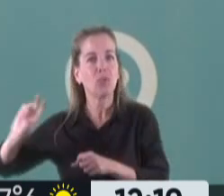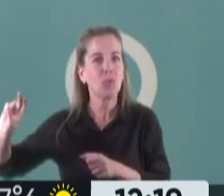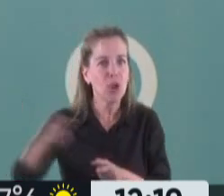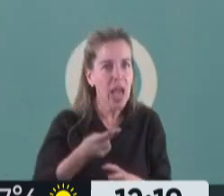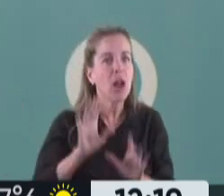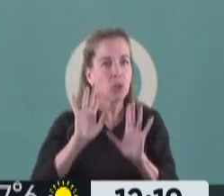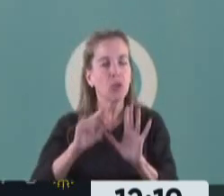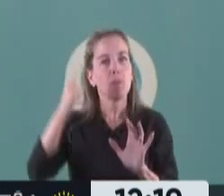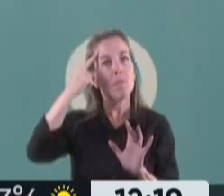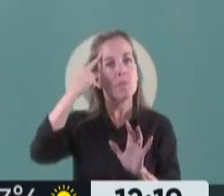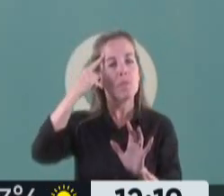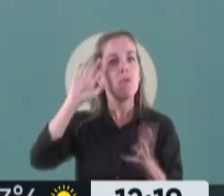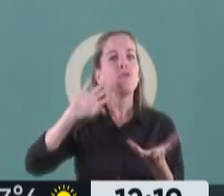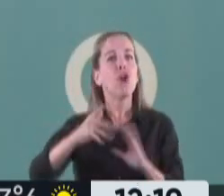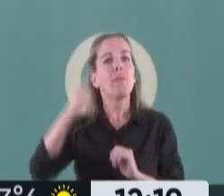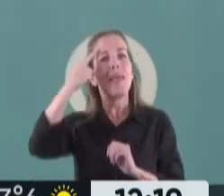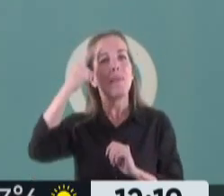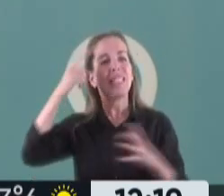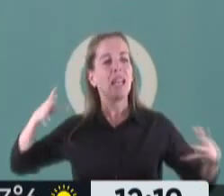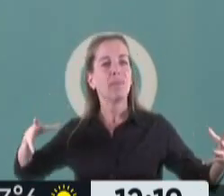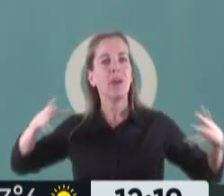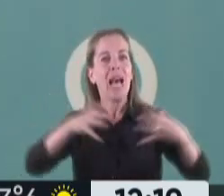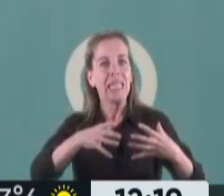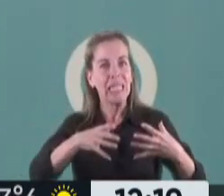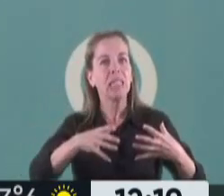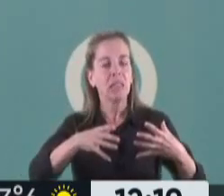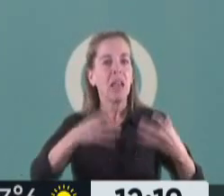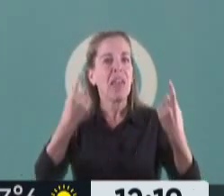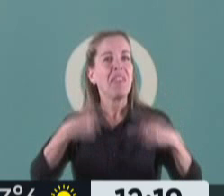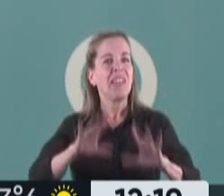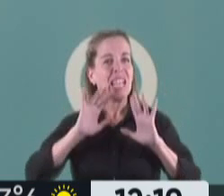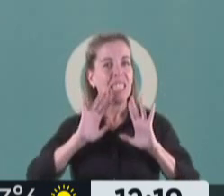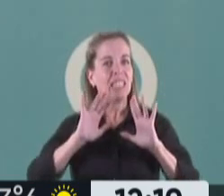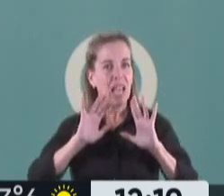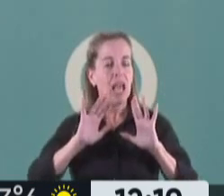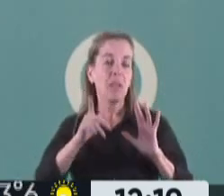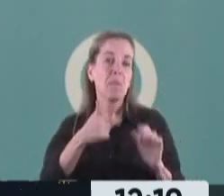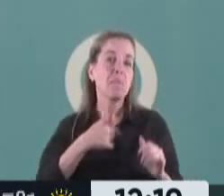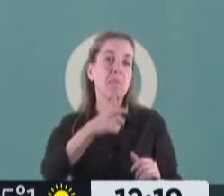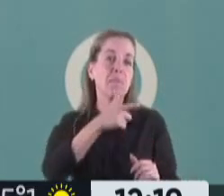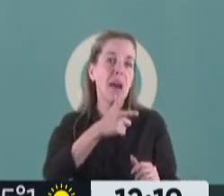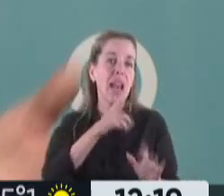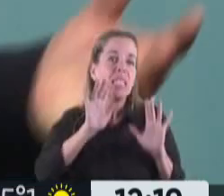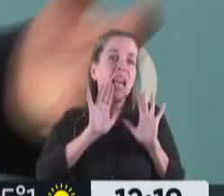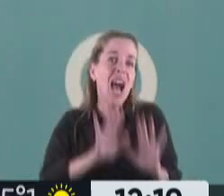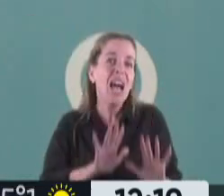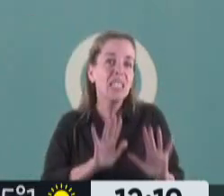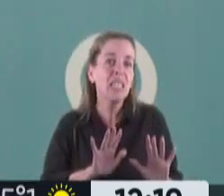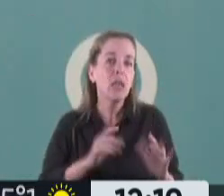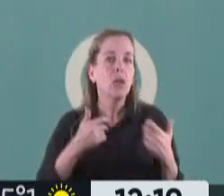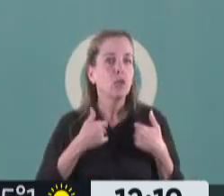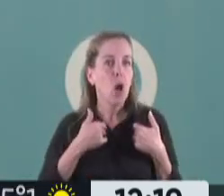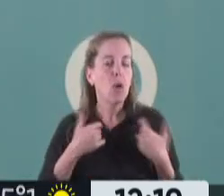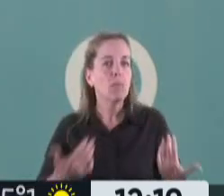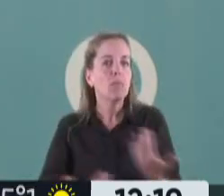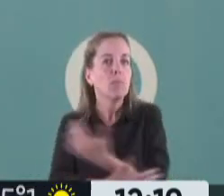colectiva, las cuestiones adquieren otra dimensión. Así que me parece que es esto. Abrazo a cada